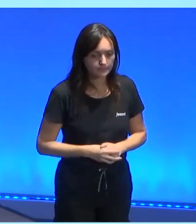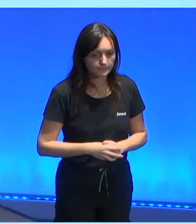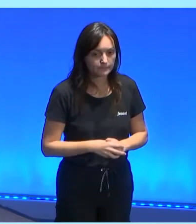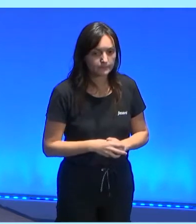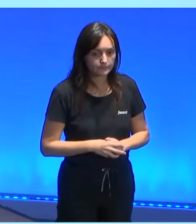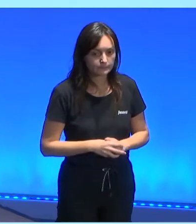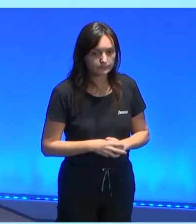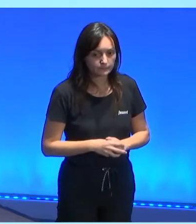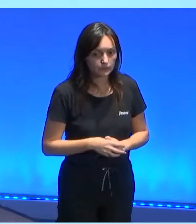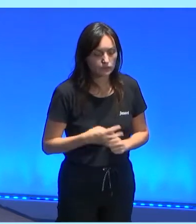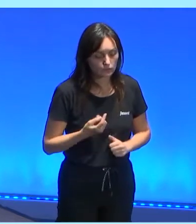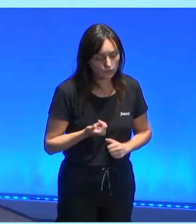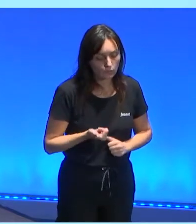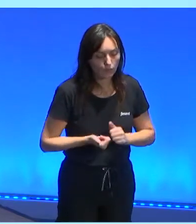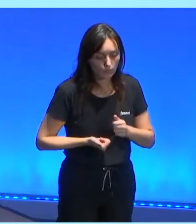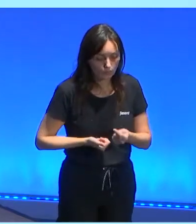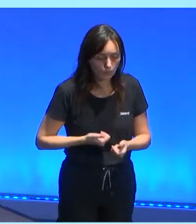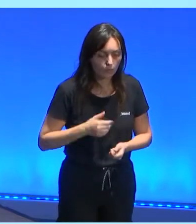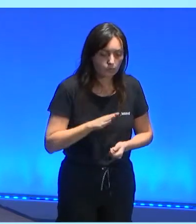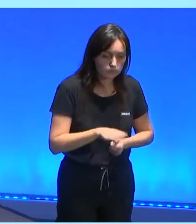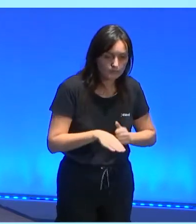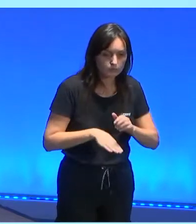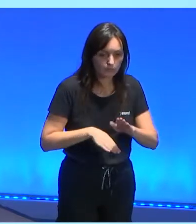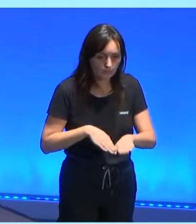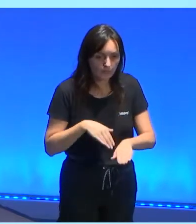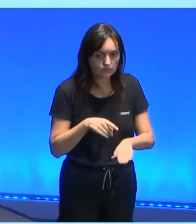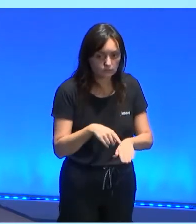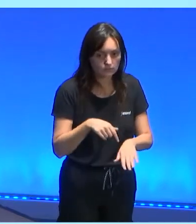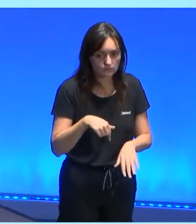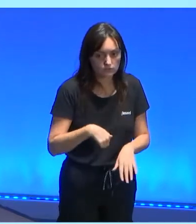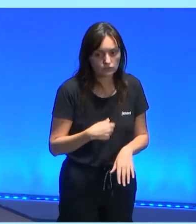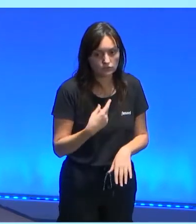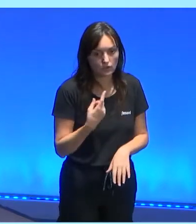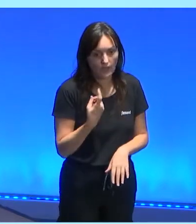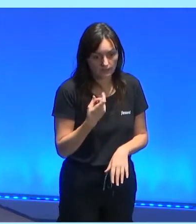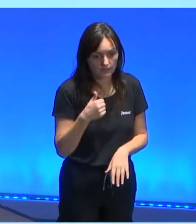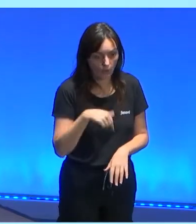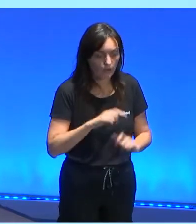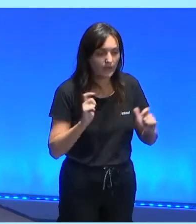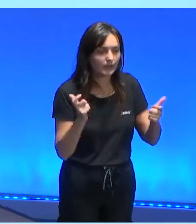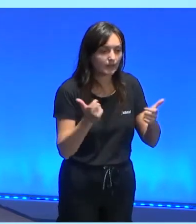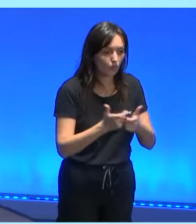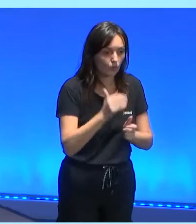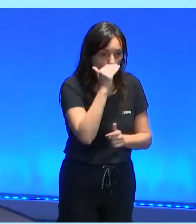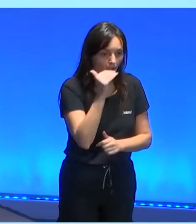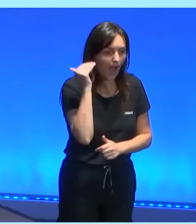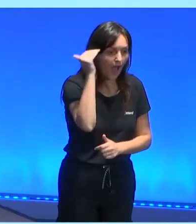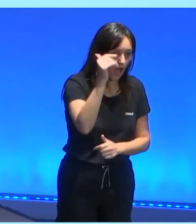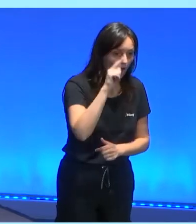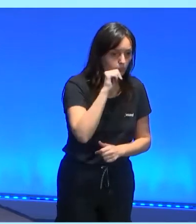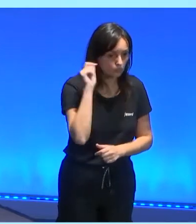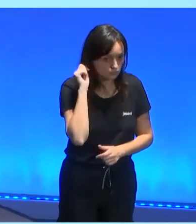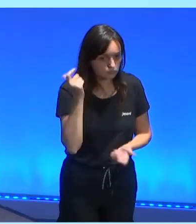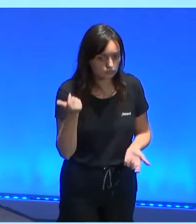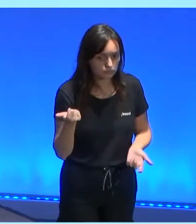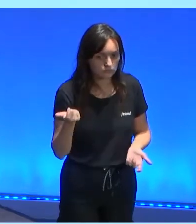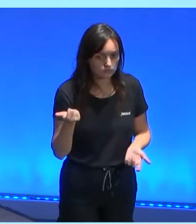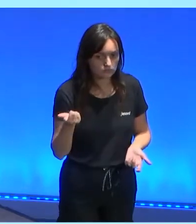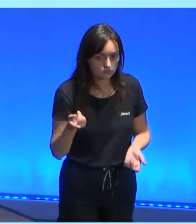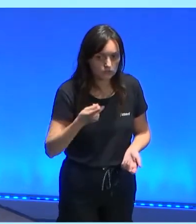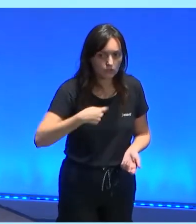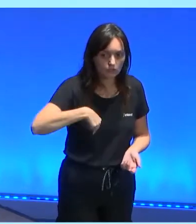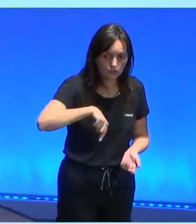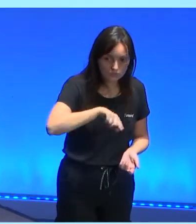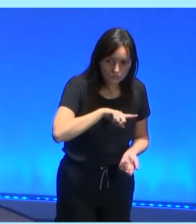decir, vamos dando pasos y ahí necesitamos, hoy es una reunión de adultos y adultas, que estos, nosotros,